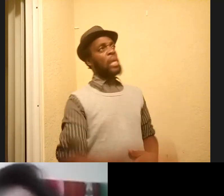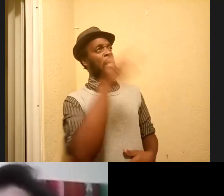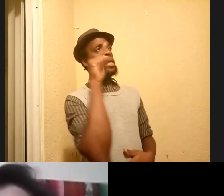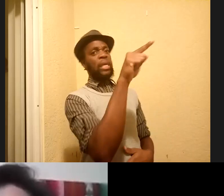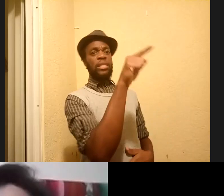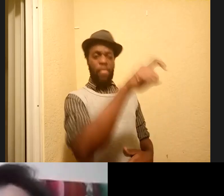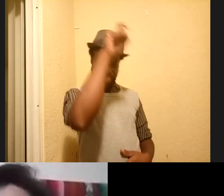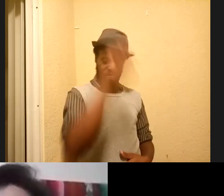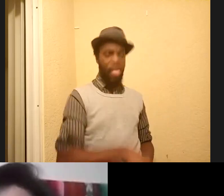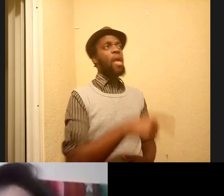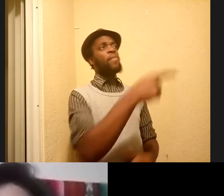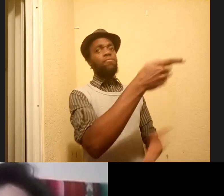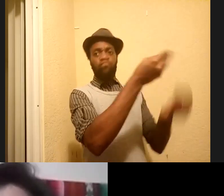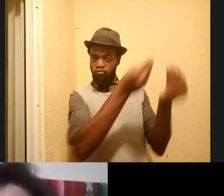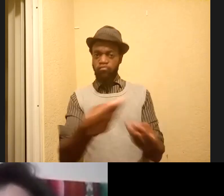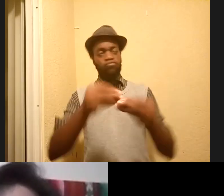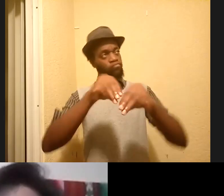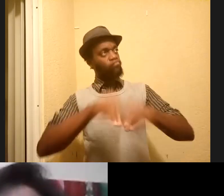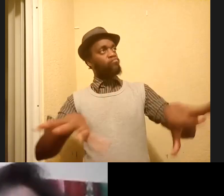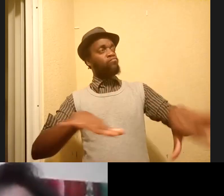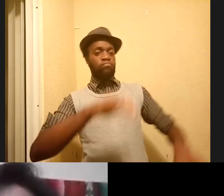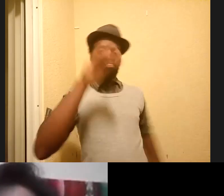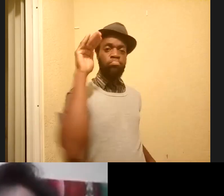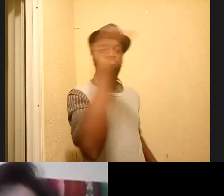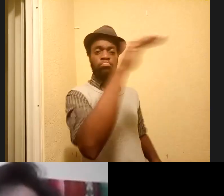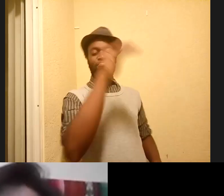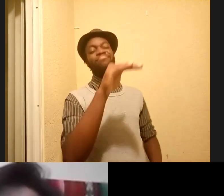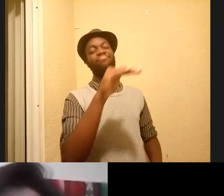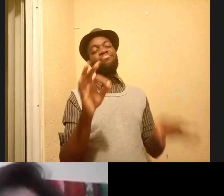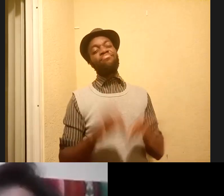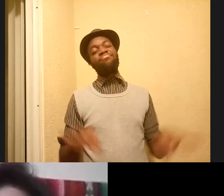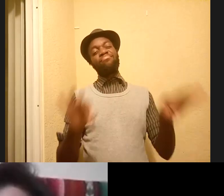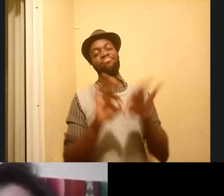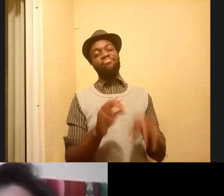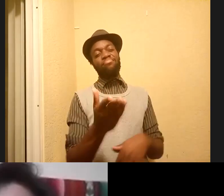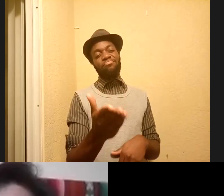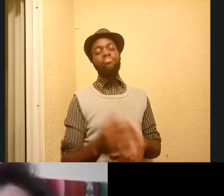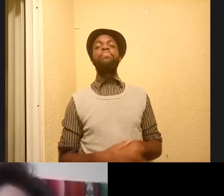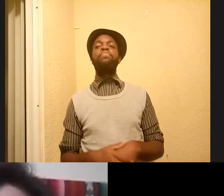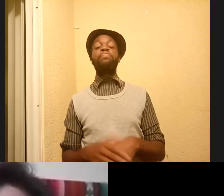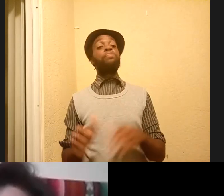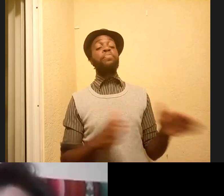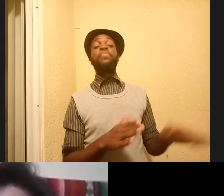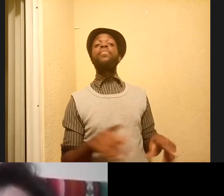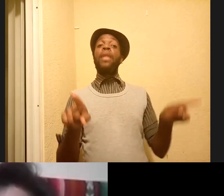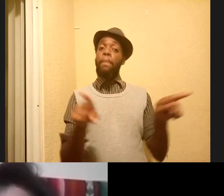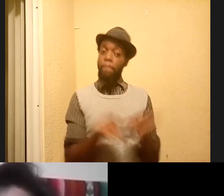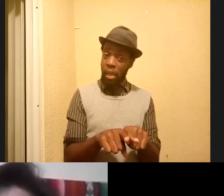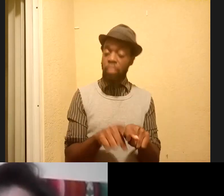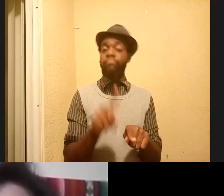importante. Vemos también que las barreras actitudinales sobre las cuales